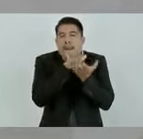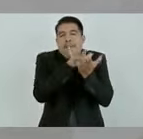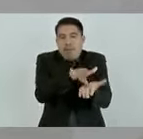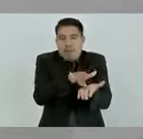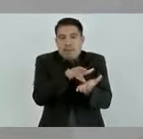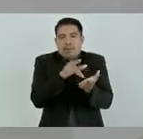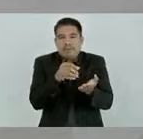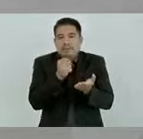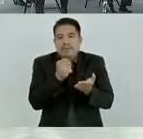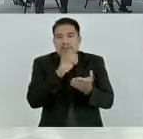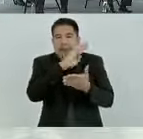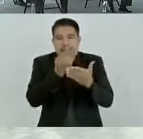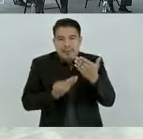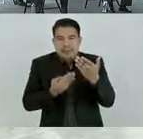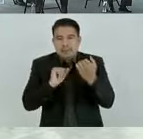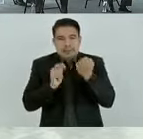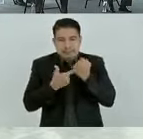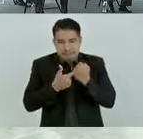de bienestar.